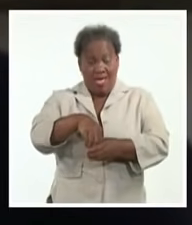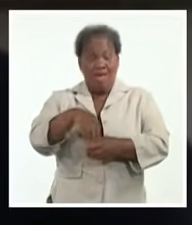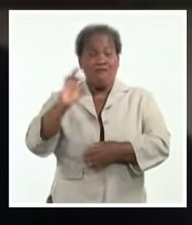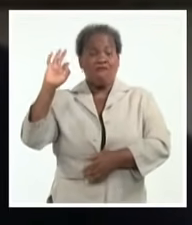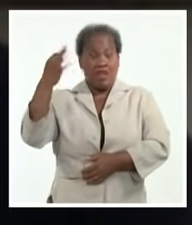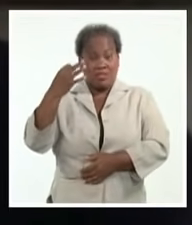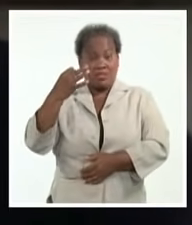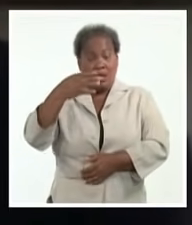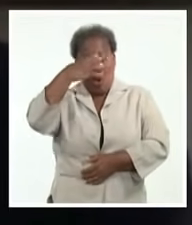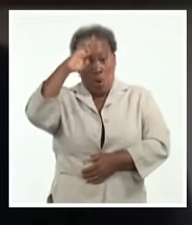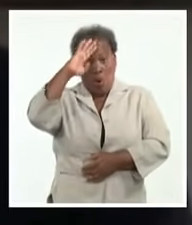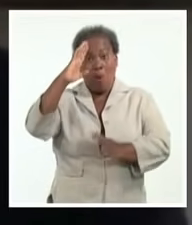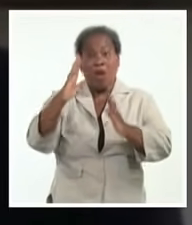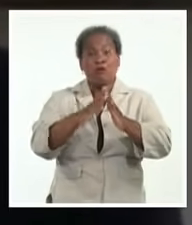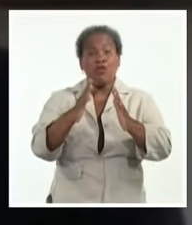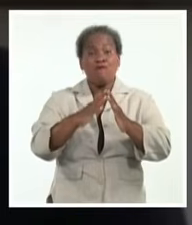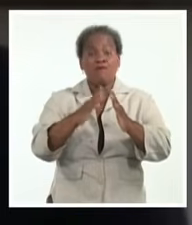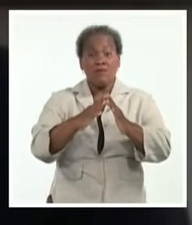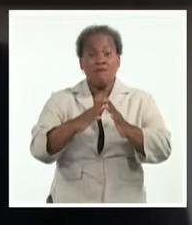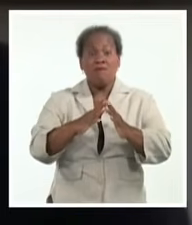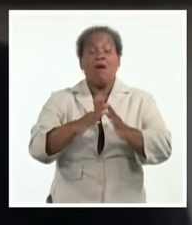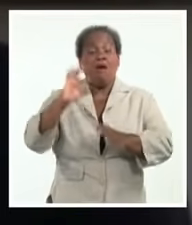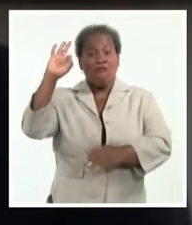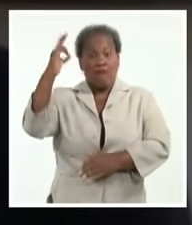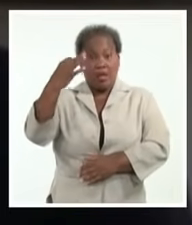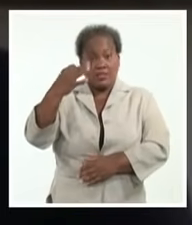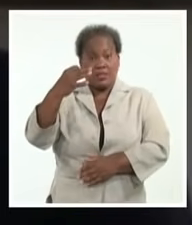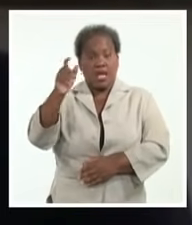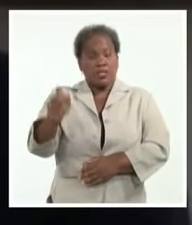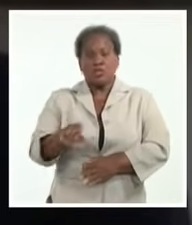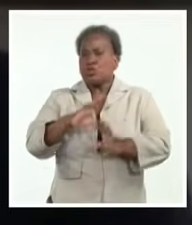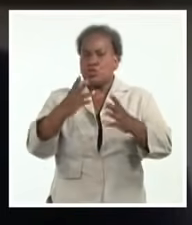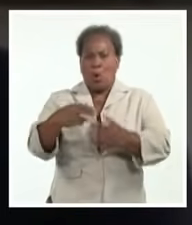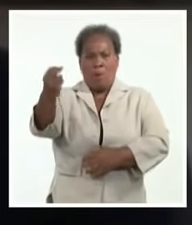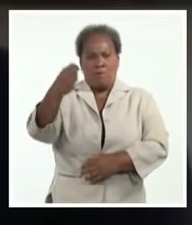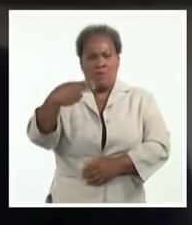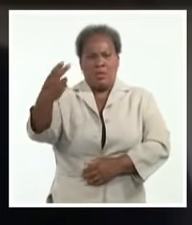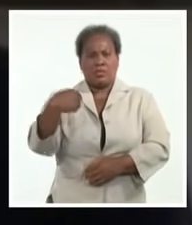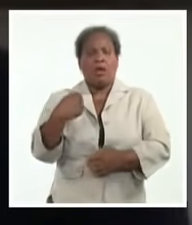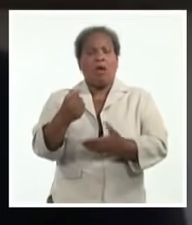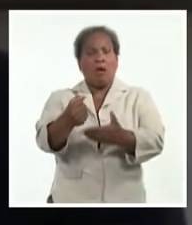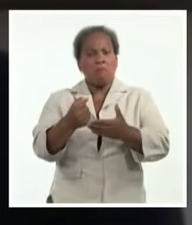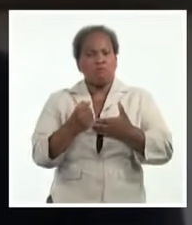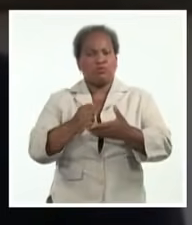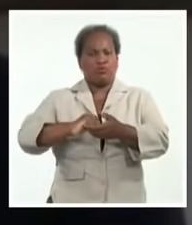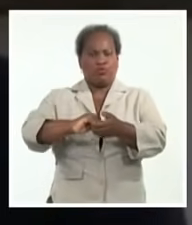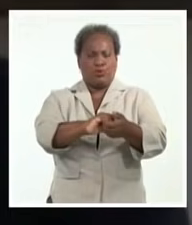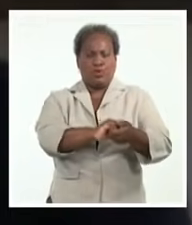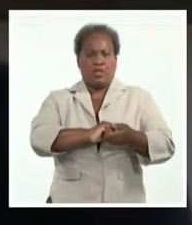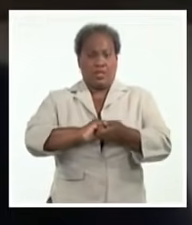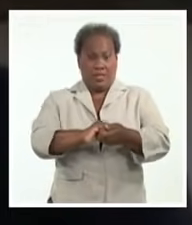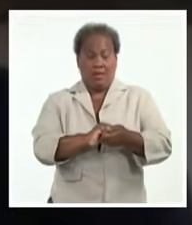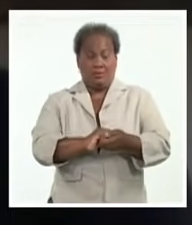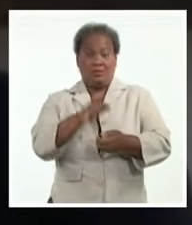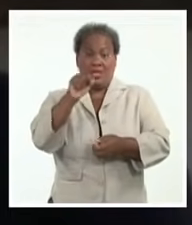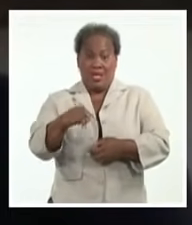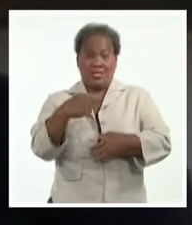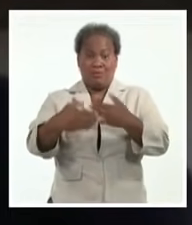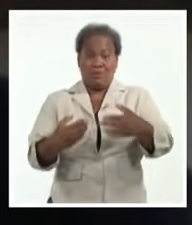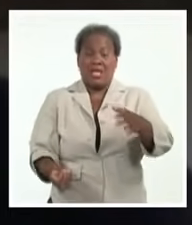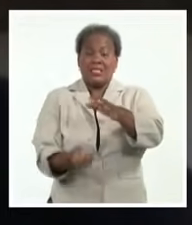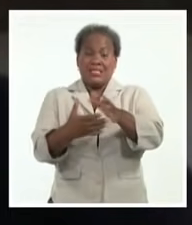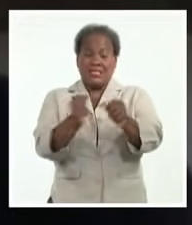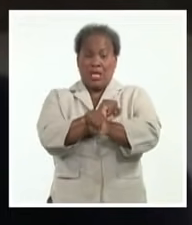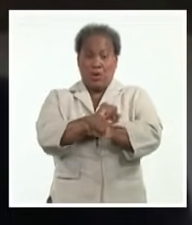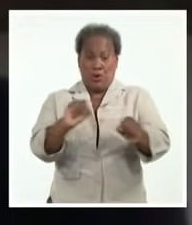residentes, todos expresando numerosos mensajes de apoyo, de solidaridad frente a este ataque terrorista